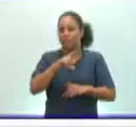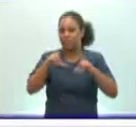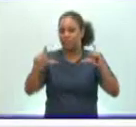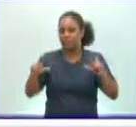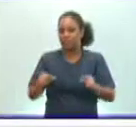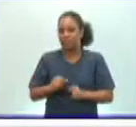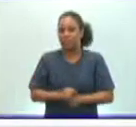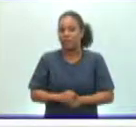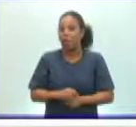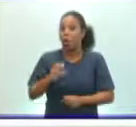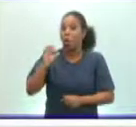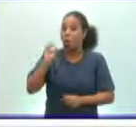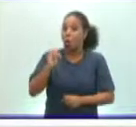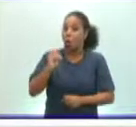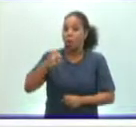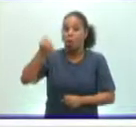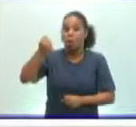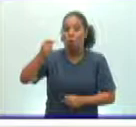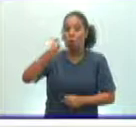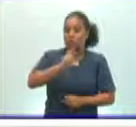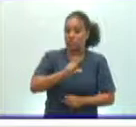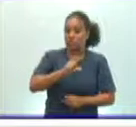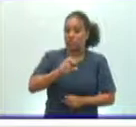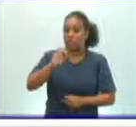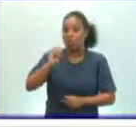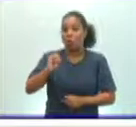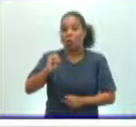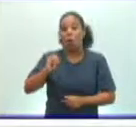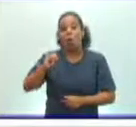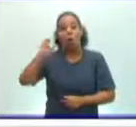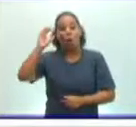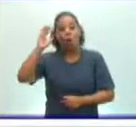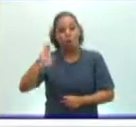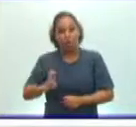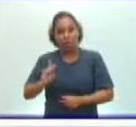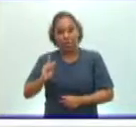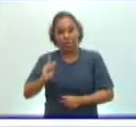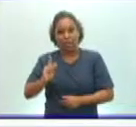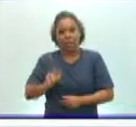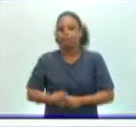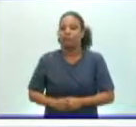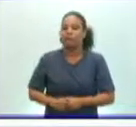o el segmento OC con el segmento OD.